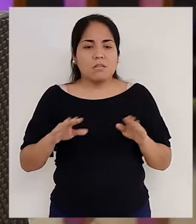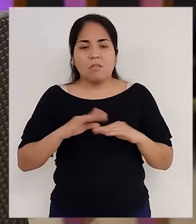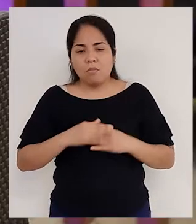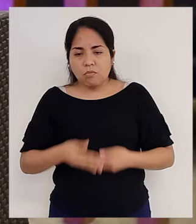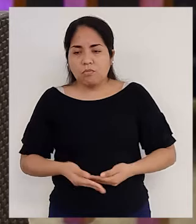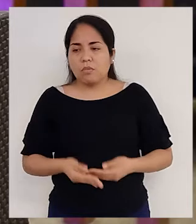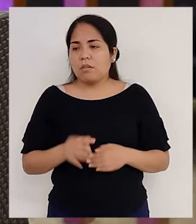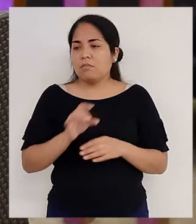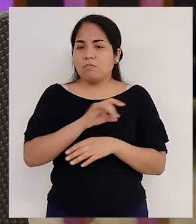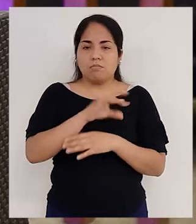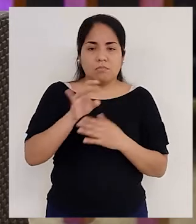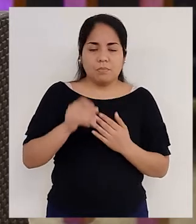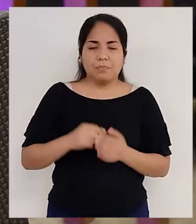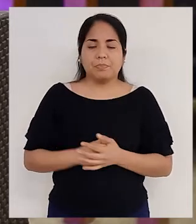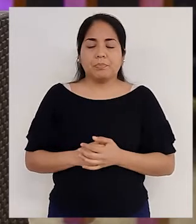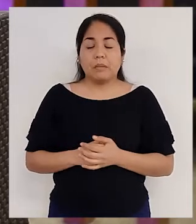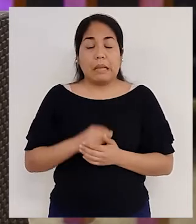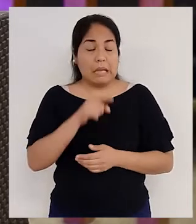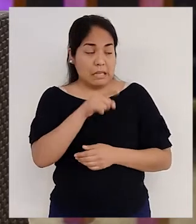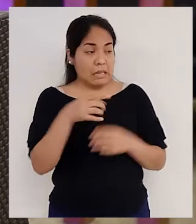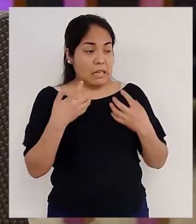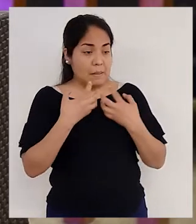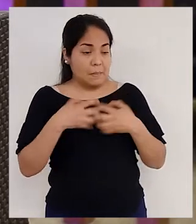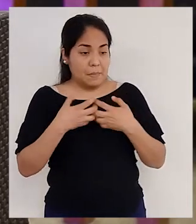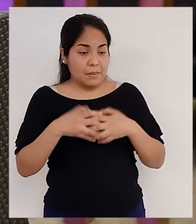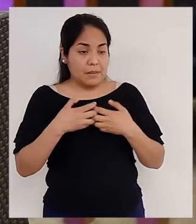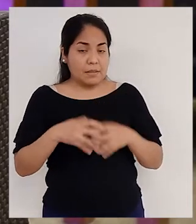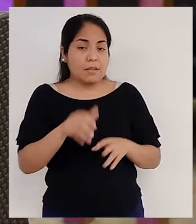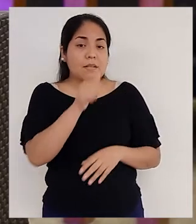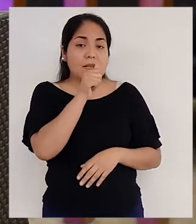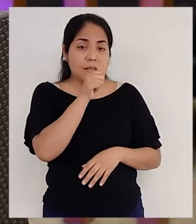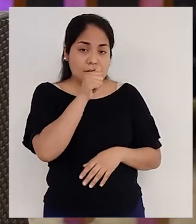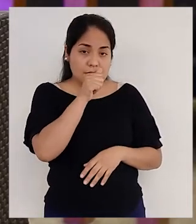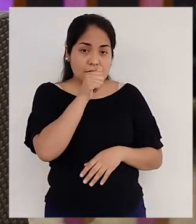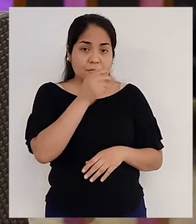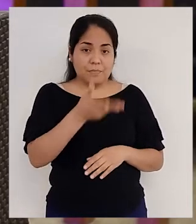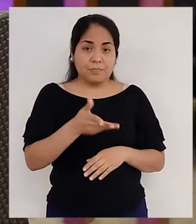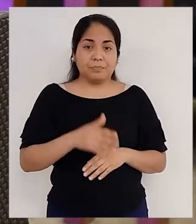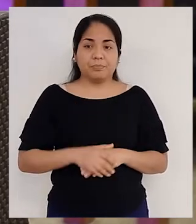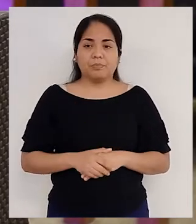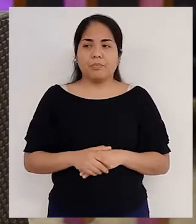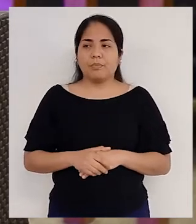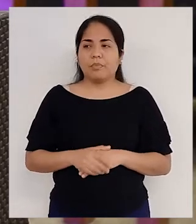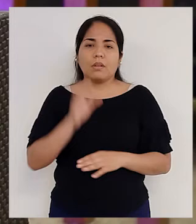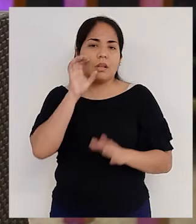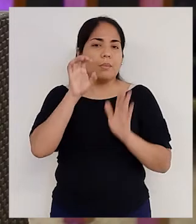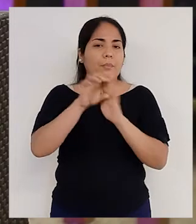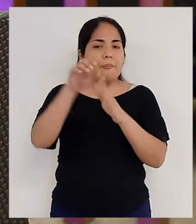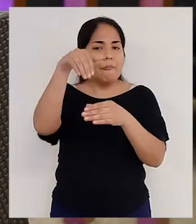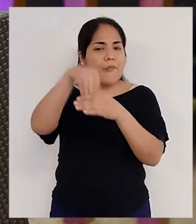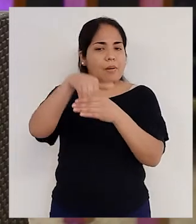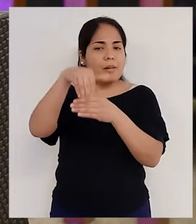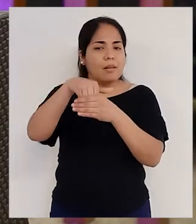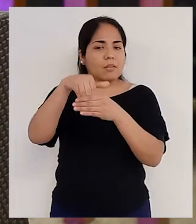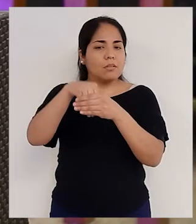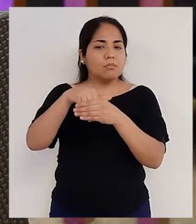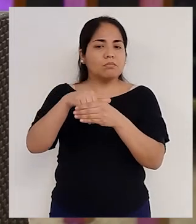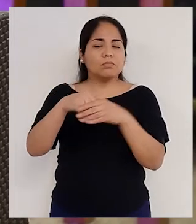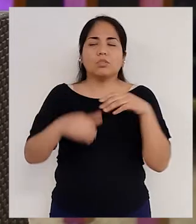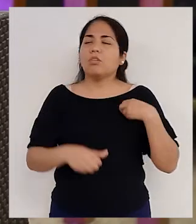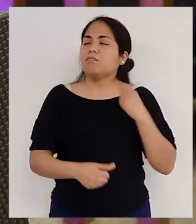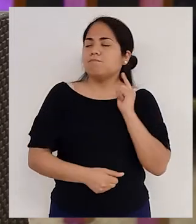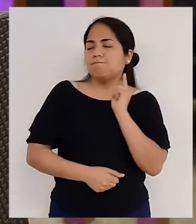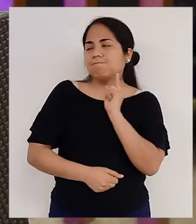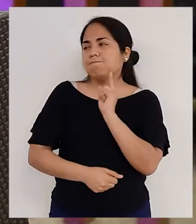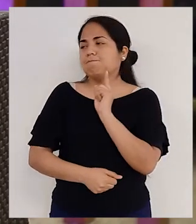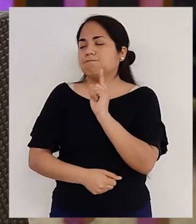ahí entra a tallar también, por ejemplo, las empresas privadas. Lo que le decía al inicio o antes de la entrevista, por ejemplo, los bancos, uno